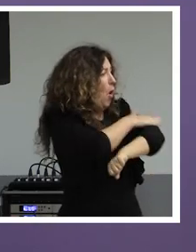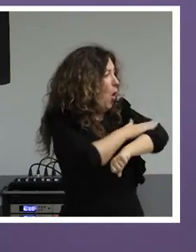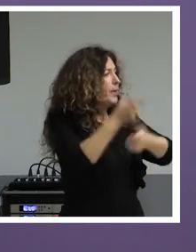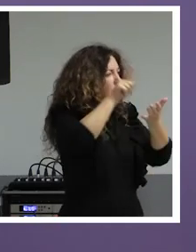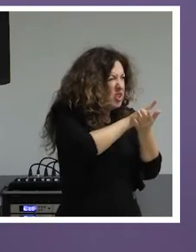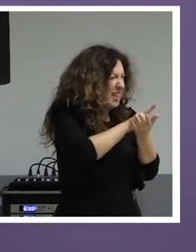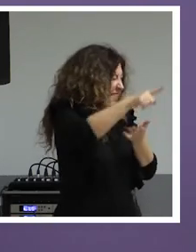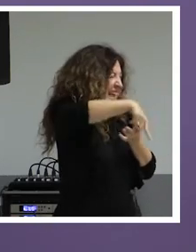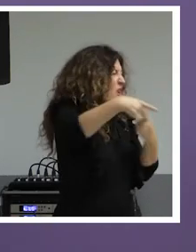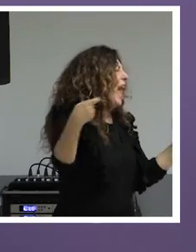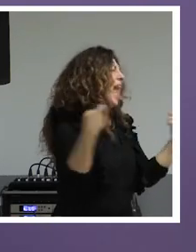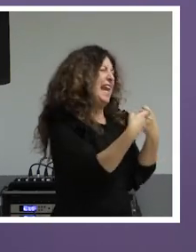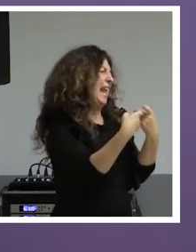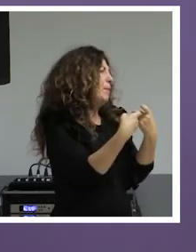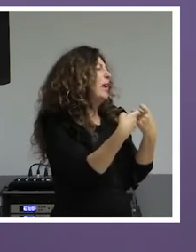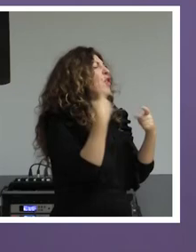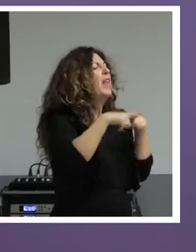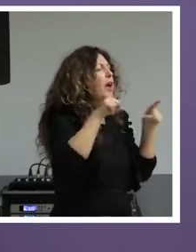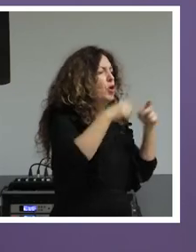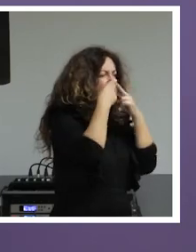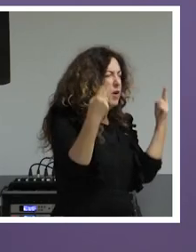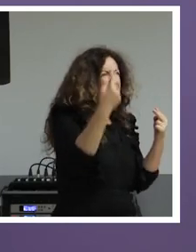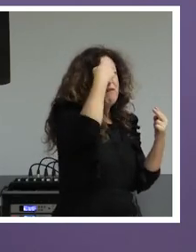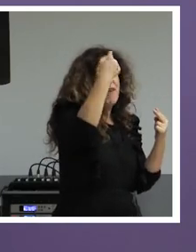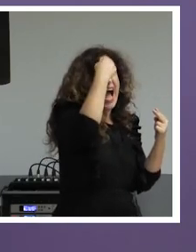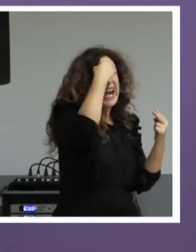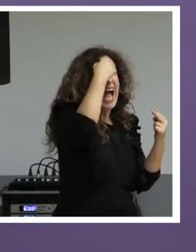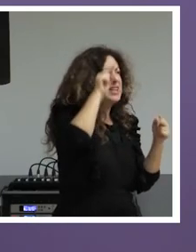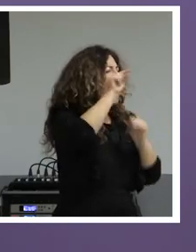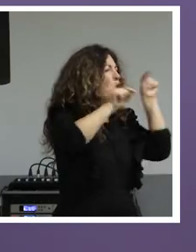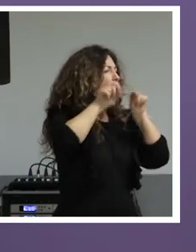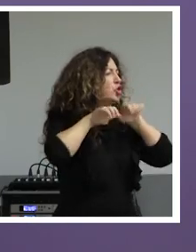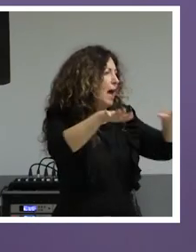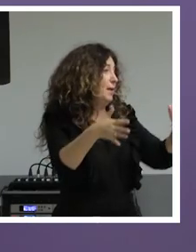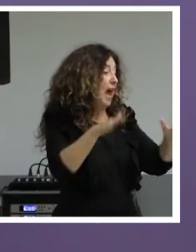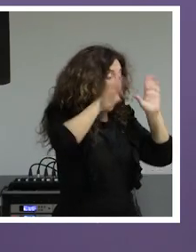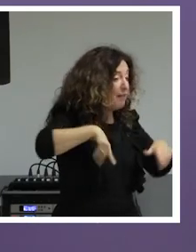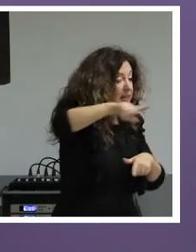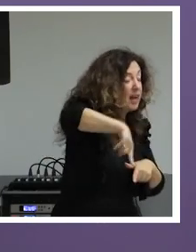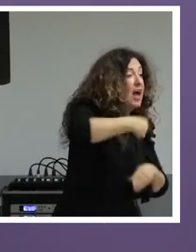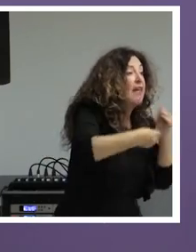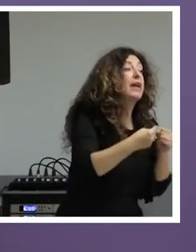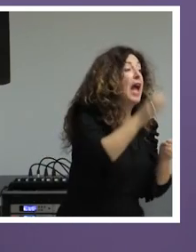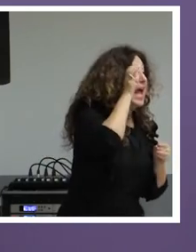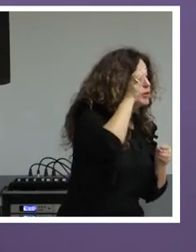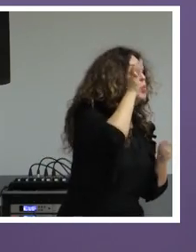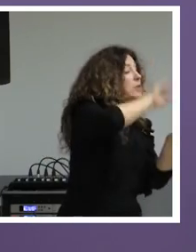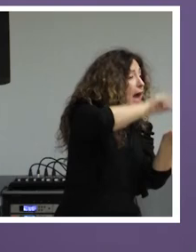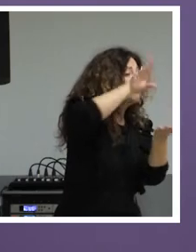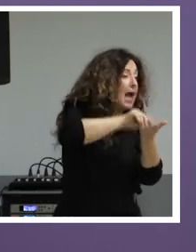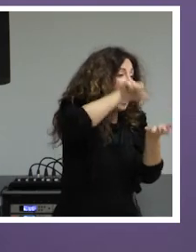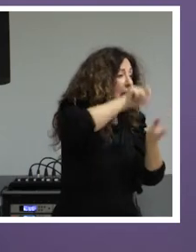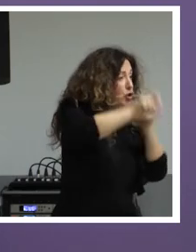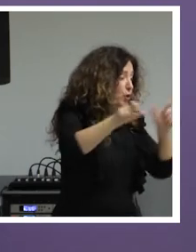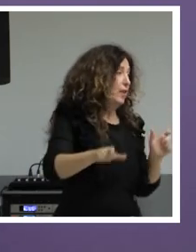porque no viven ni en su propio barrios y por tanto creo que esta descentralización va a ayudar a que cuando venga esta gentuza a gobernar otra vez que